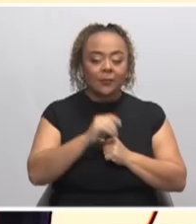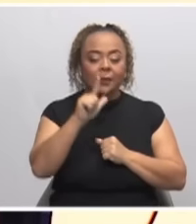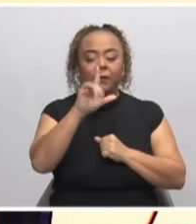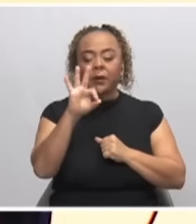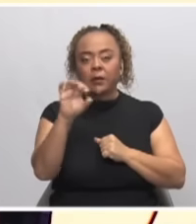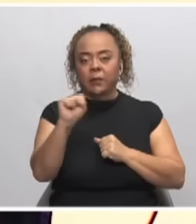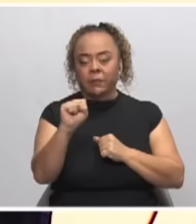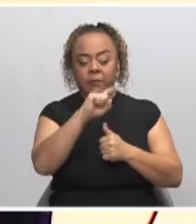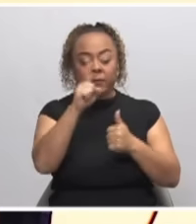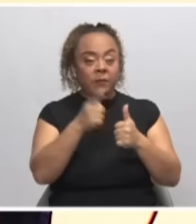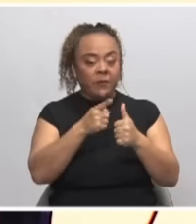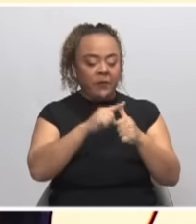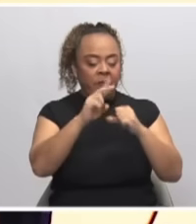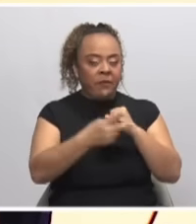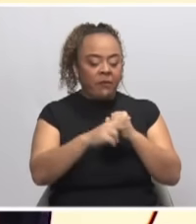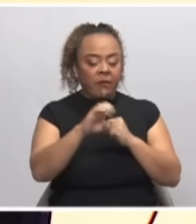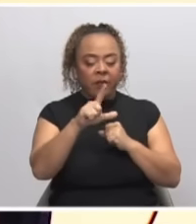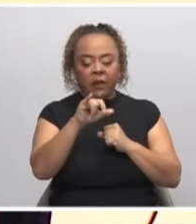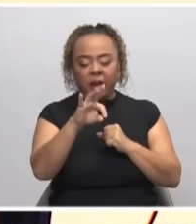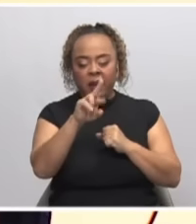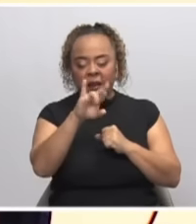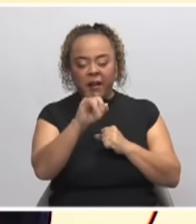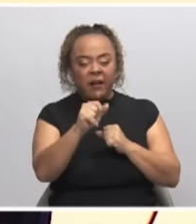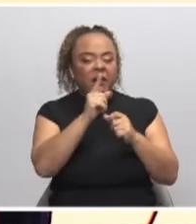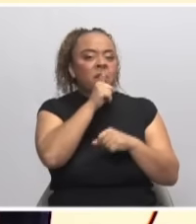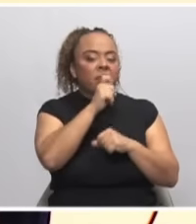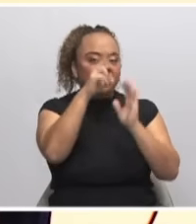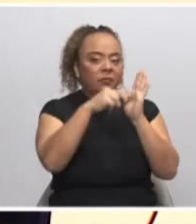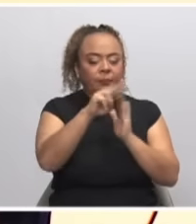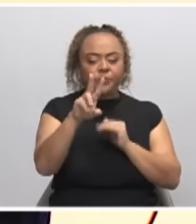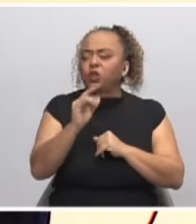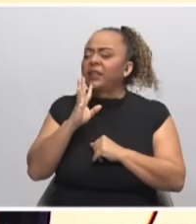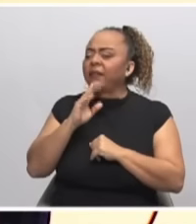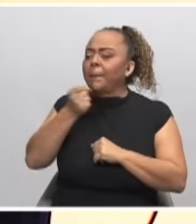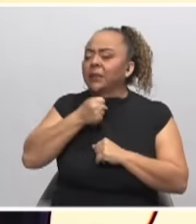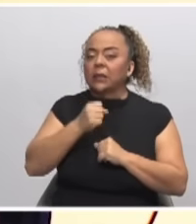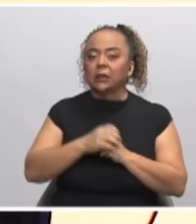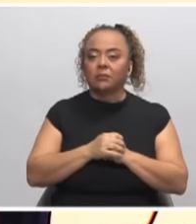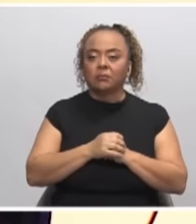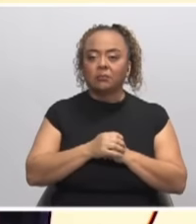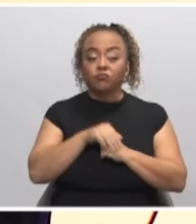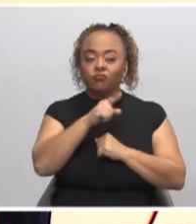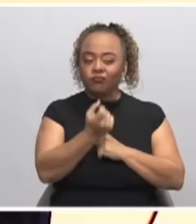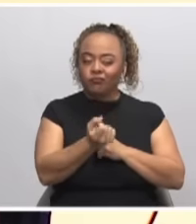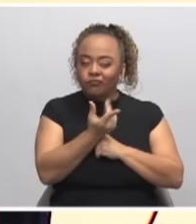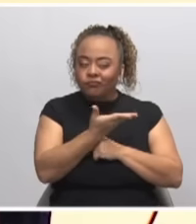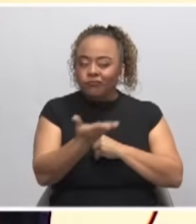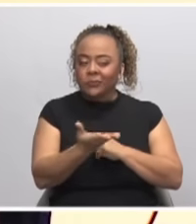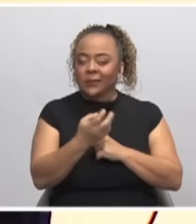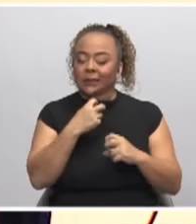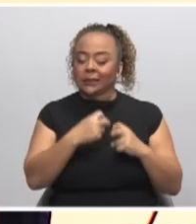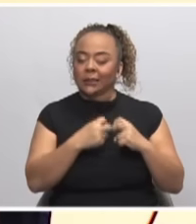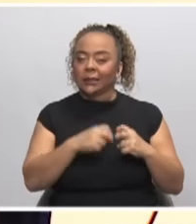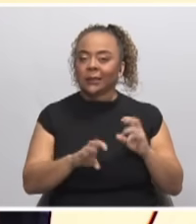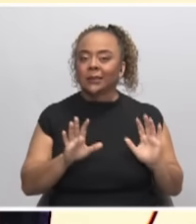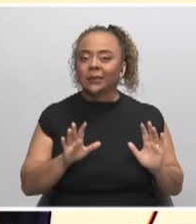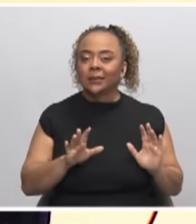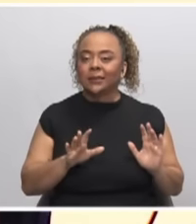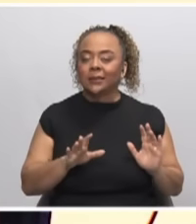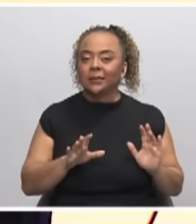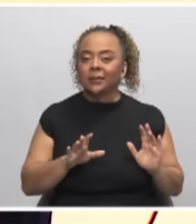Suárez en la primera vuelta de la eliminatoria hacia Qatar 2022 dice no se le habla a la prensa Ed entiende que la cosa está muy caldeada